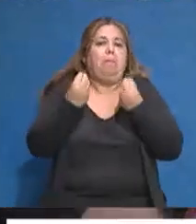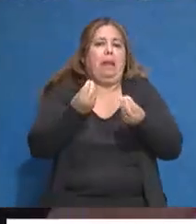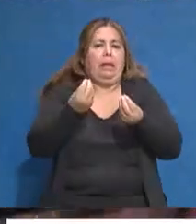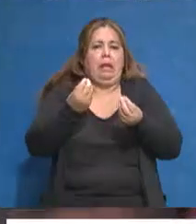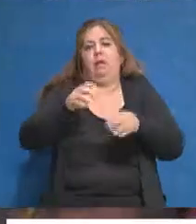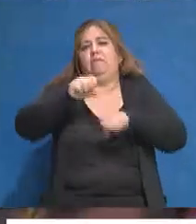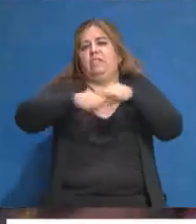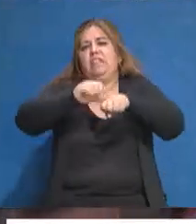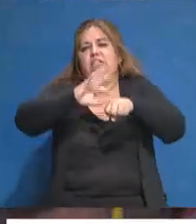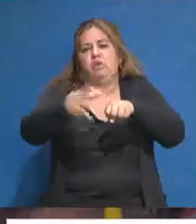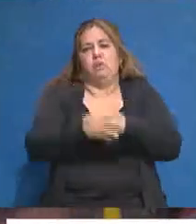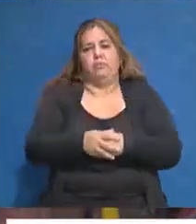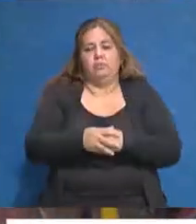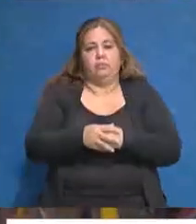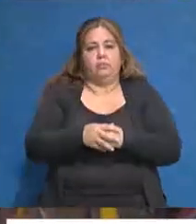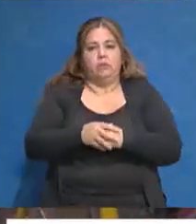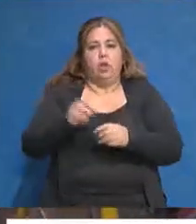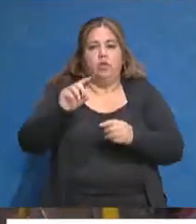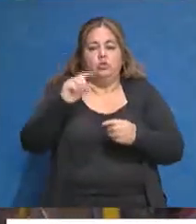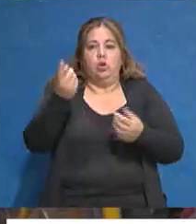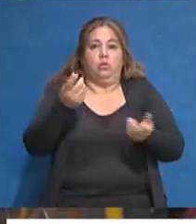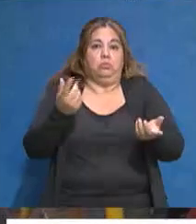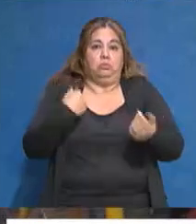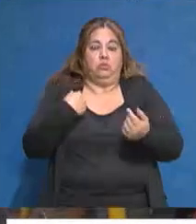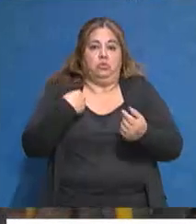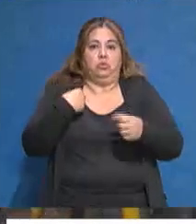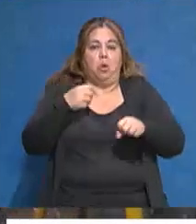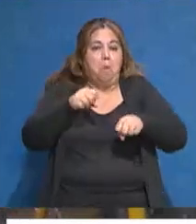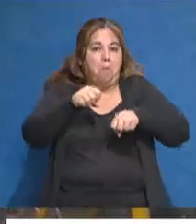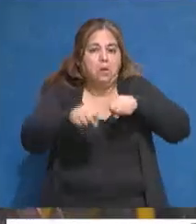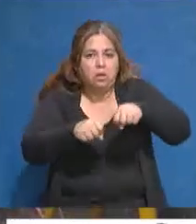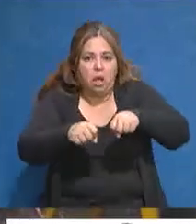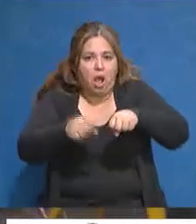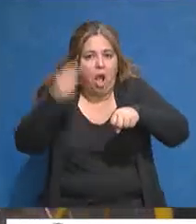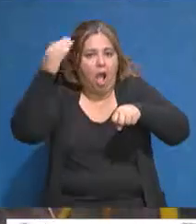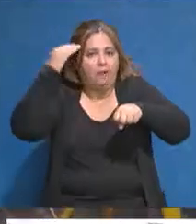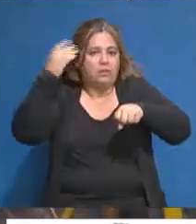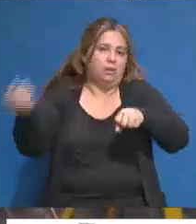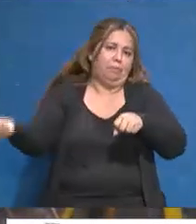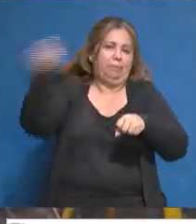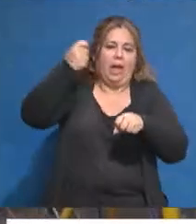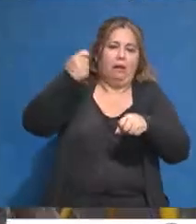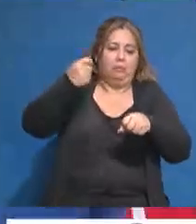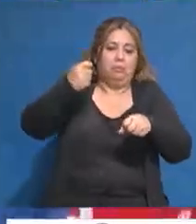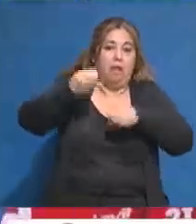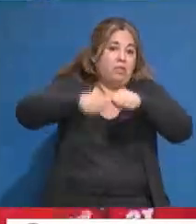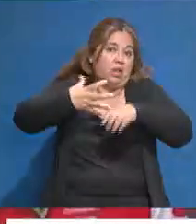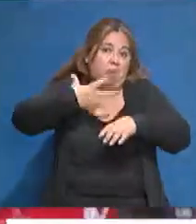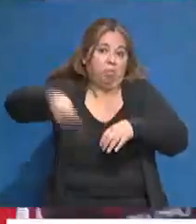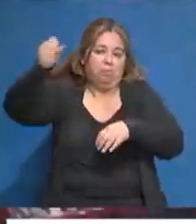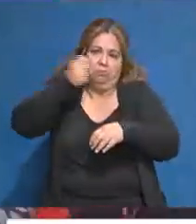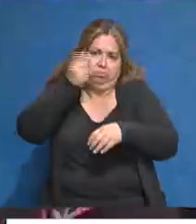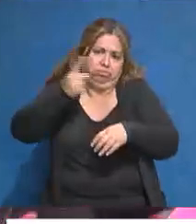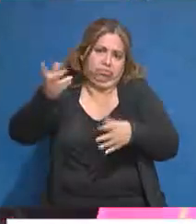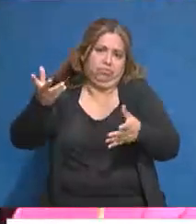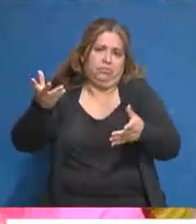personas y vinieron y no alcancé ni a moverme, me pegaron un martillazo en la cabeza y sacaron la bicicleta. Si no